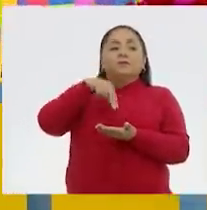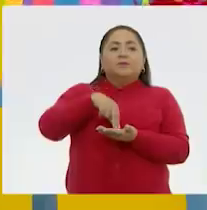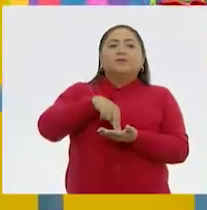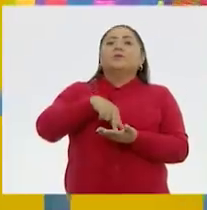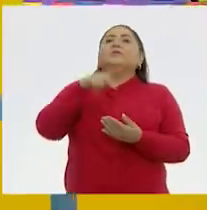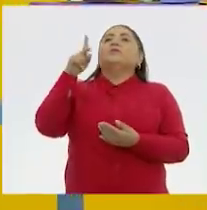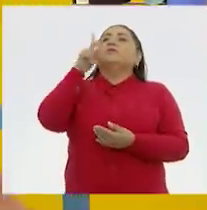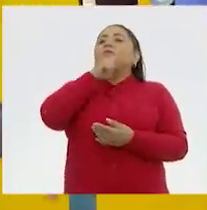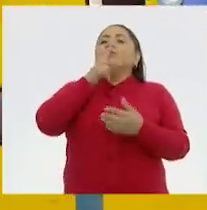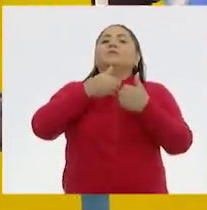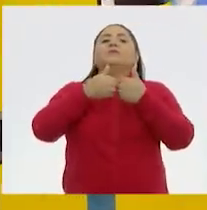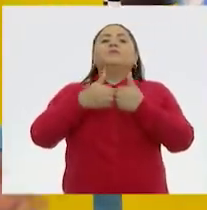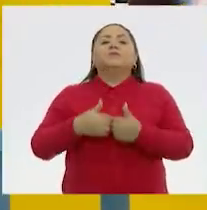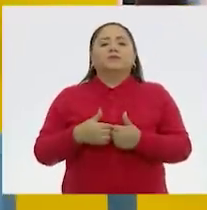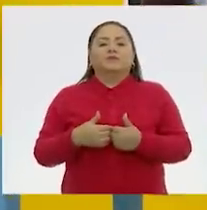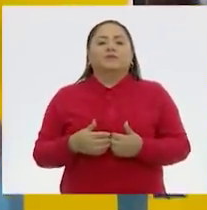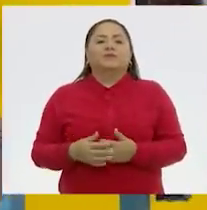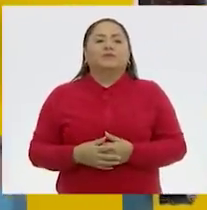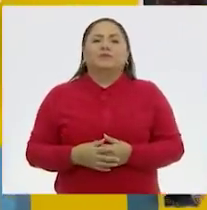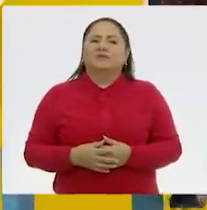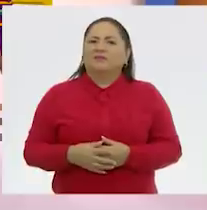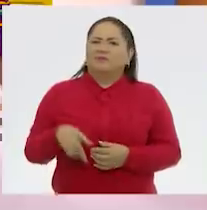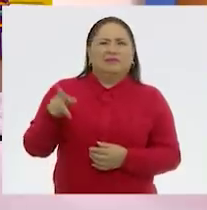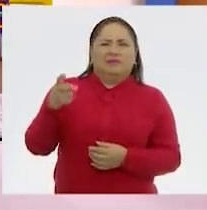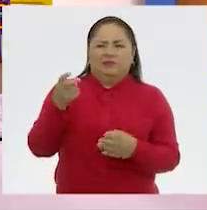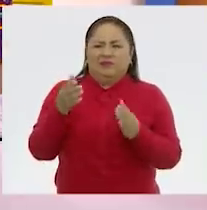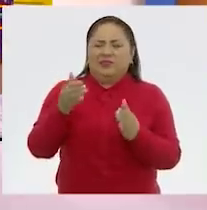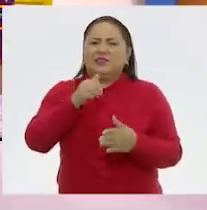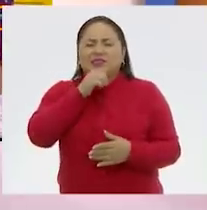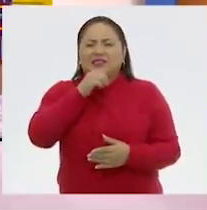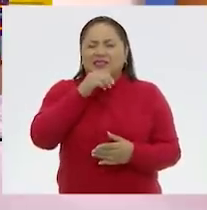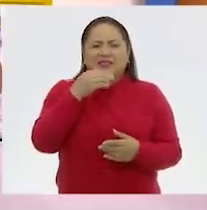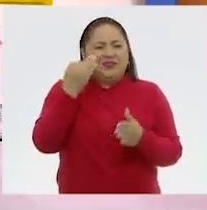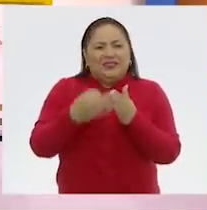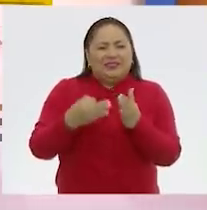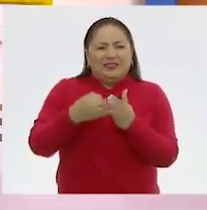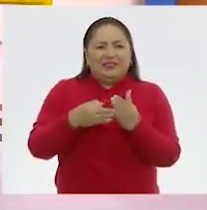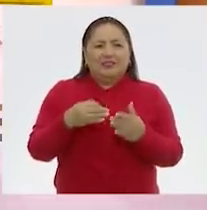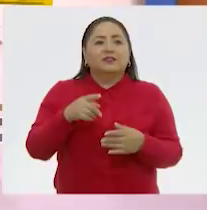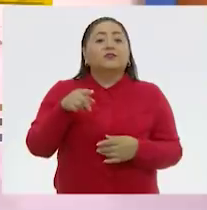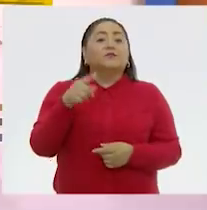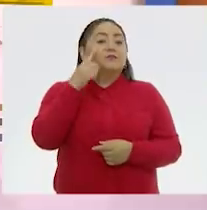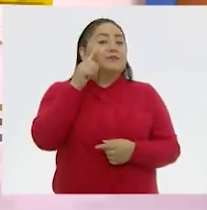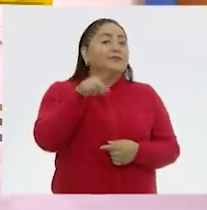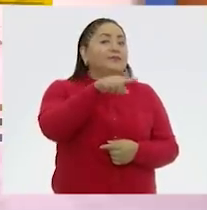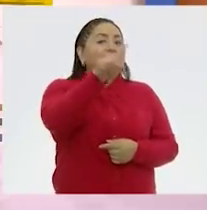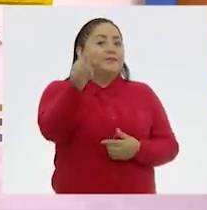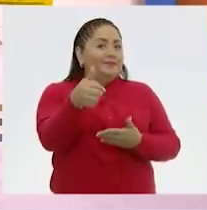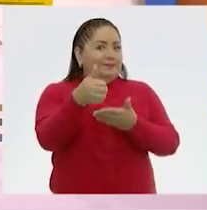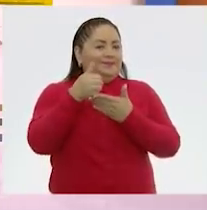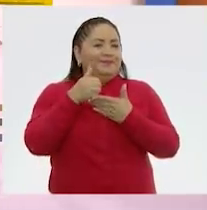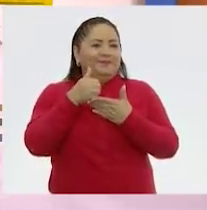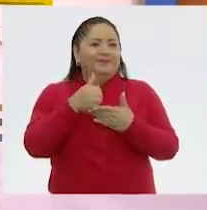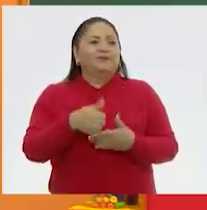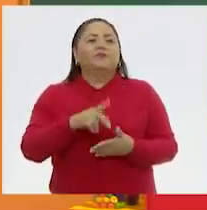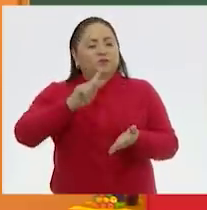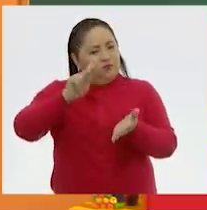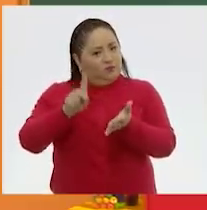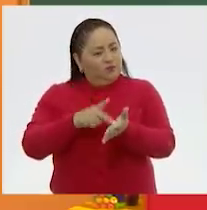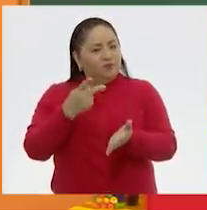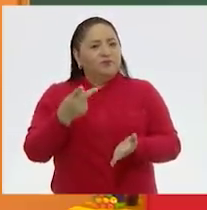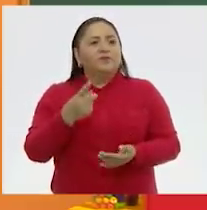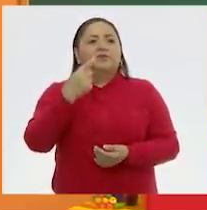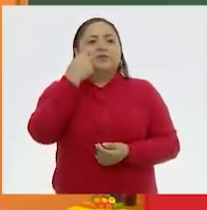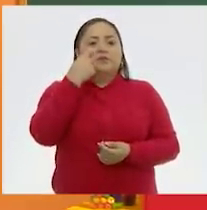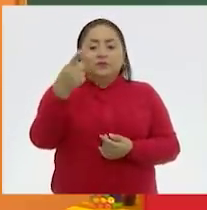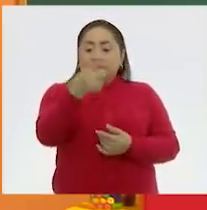Paramos y respiramos. No me sale bien ese tiempo todavía, ¿eh? Es que no te están ayudando en casa. Sí, es cierto. Vamos a hacerlo juntos. Lo detectaste muy bien.